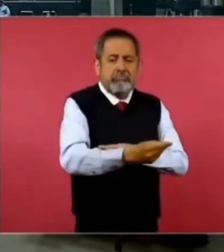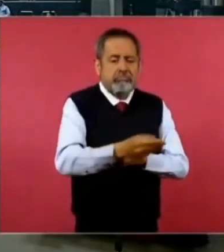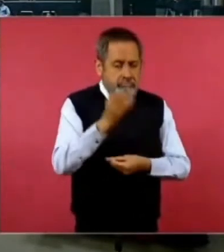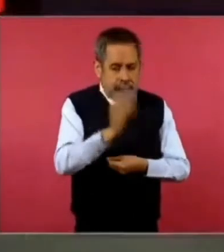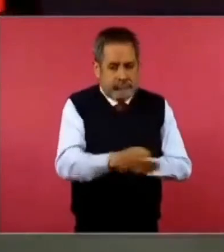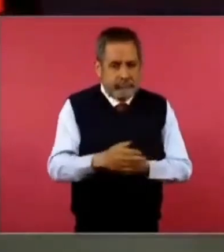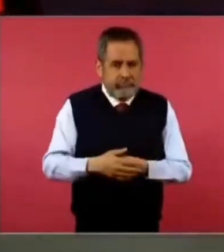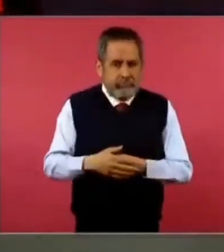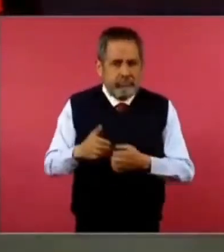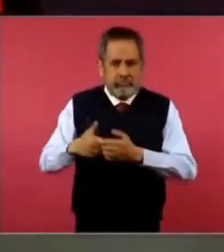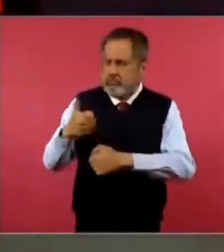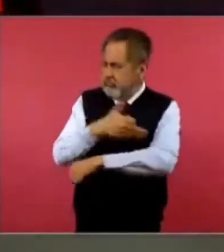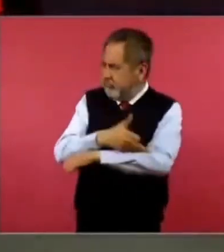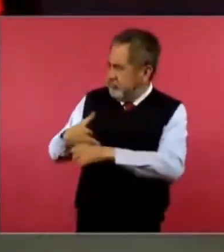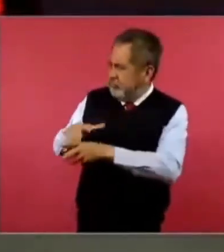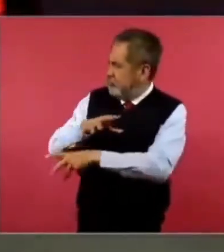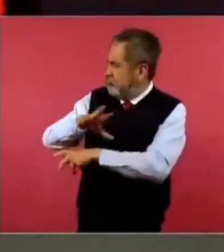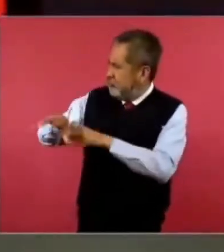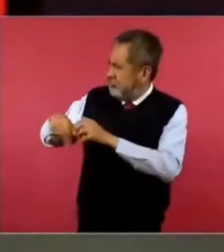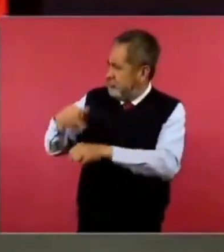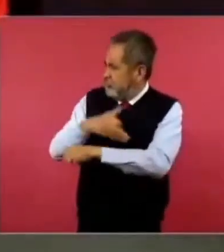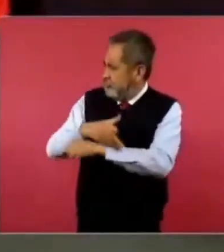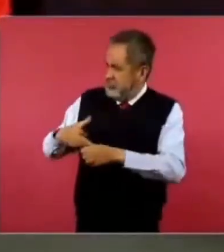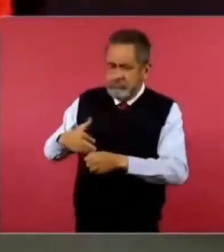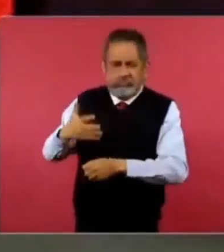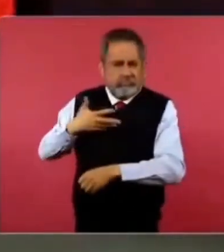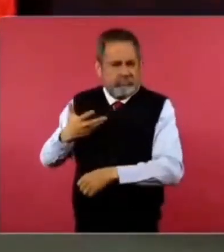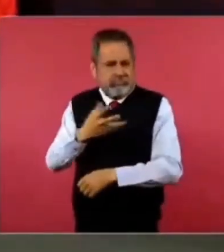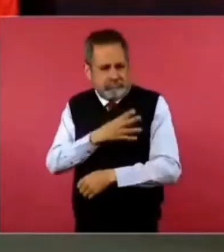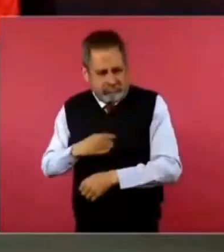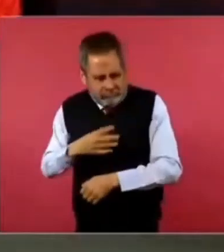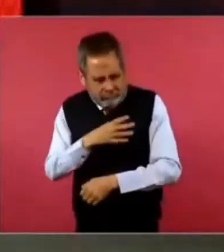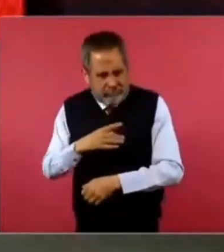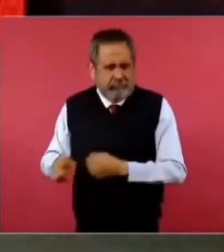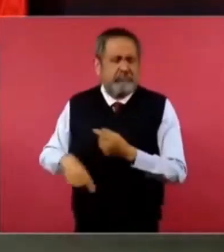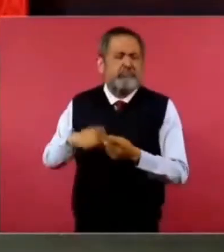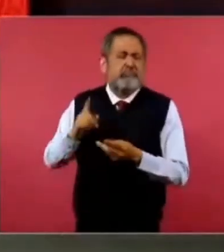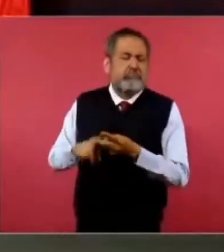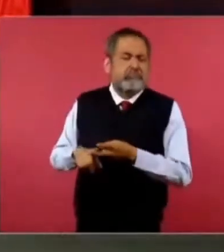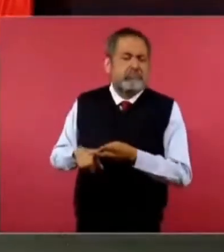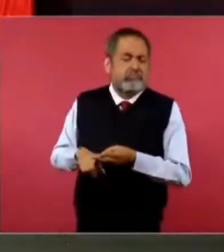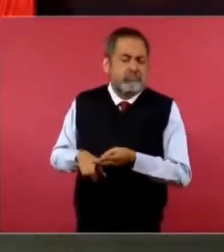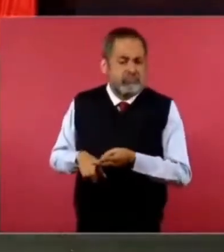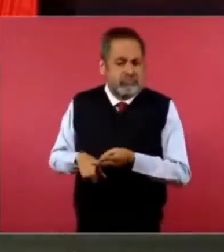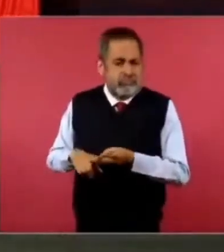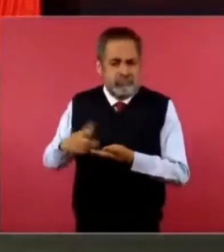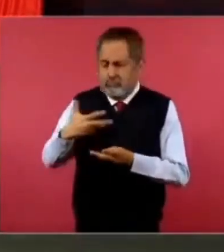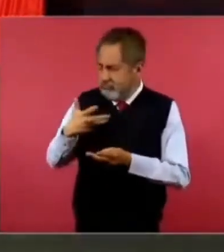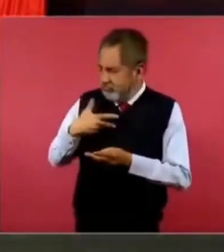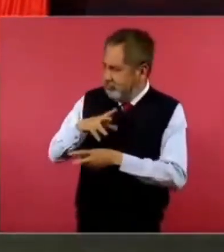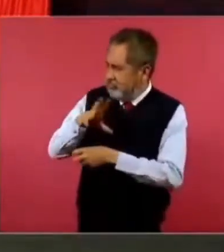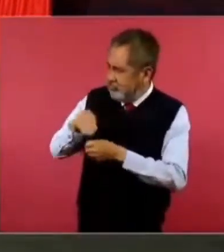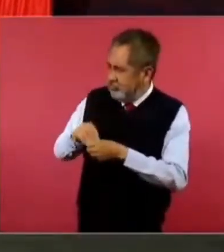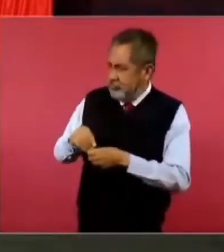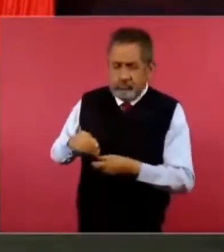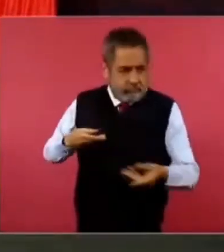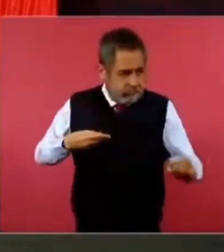pero también familiar. Todo lo que tienen mis hijos y lo que tienes tú y tu